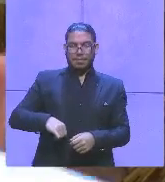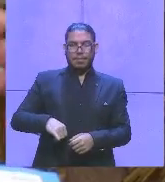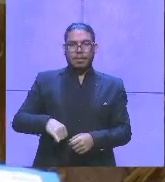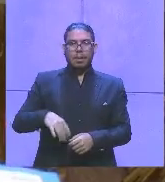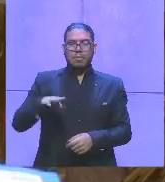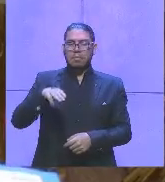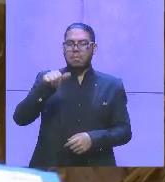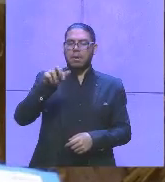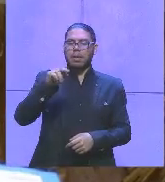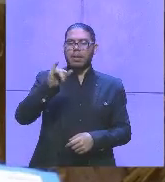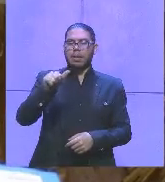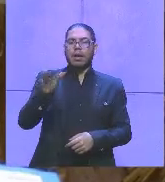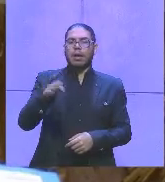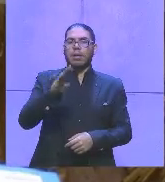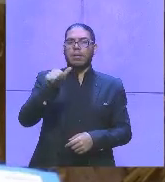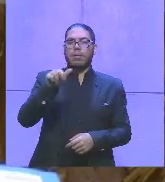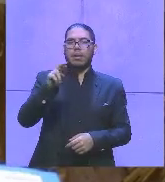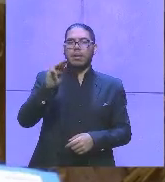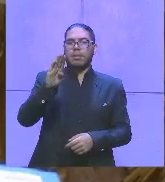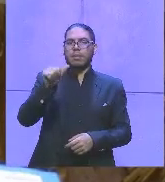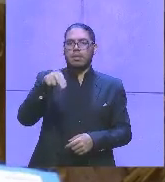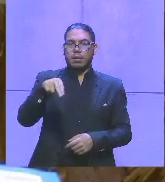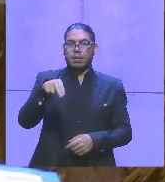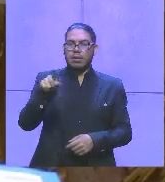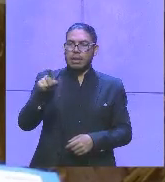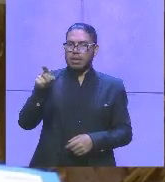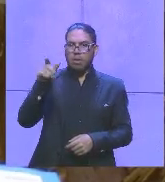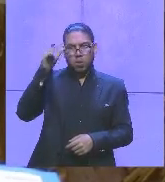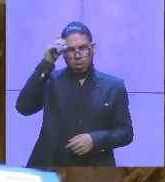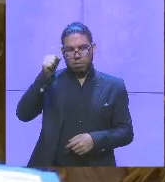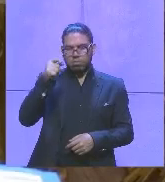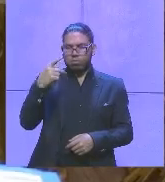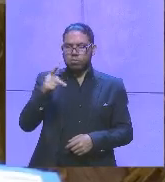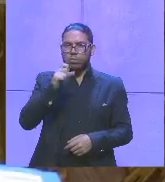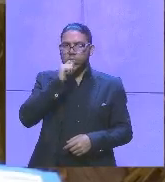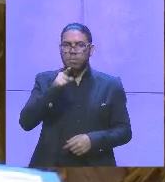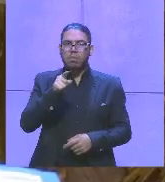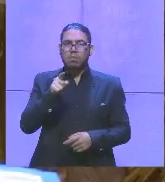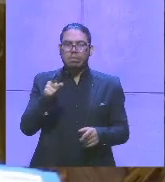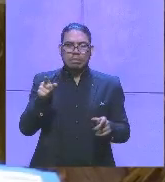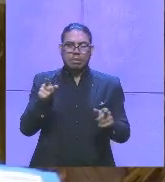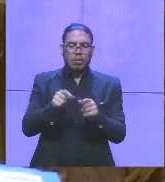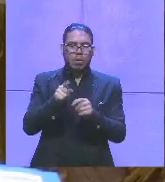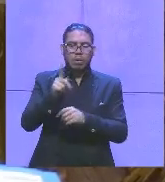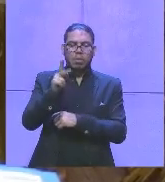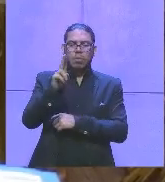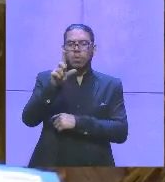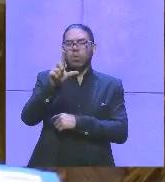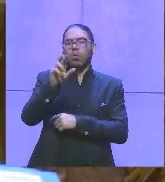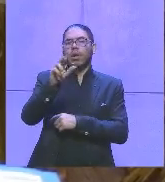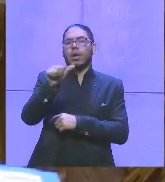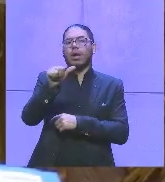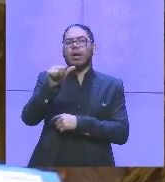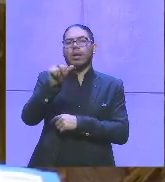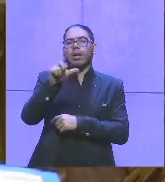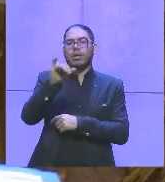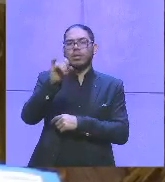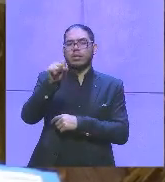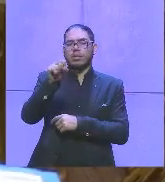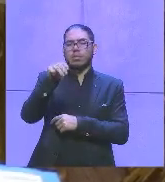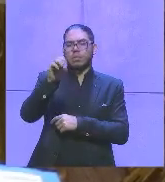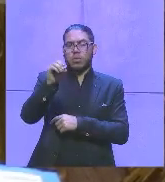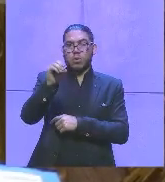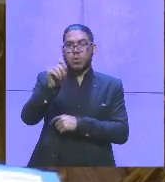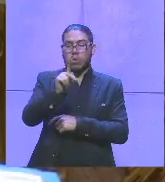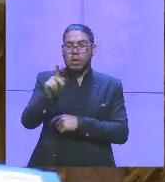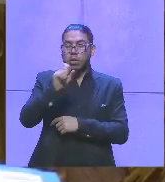Marván. Ella habla de un concepto denominado pluralismo limitado. Me gustó mucho este concepto porque ella lo